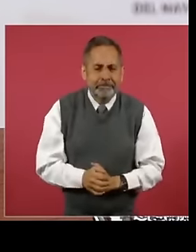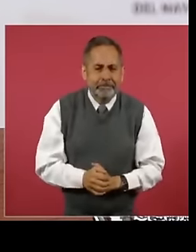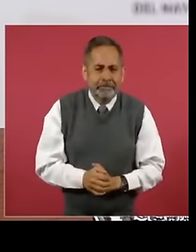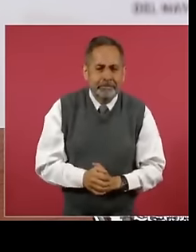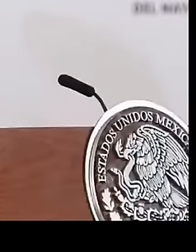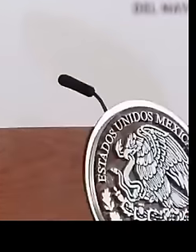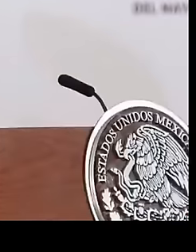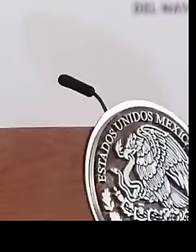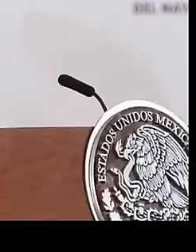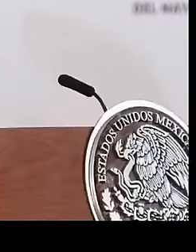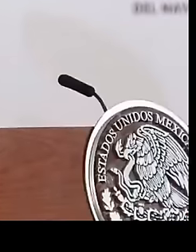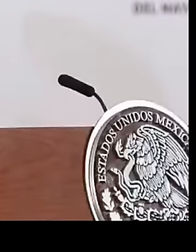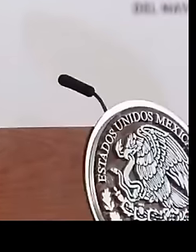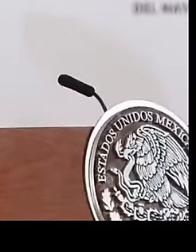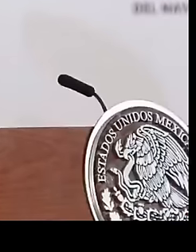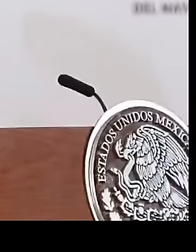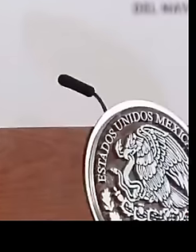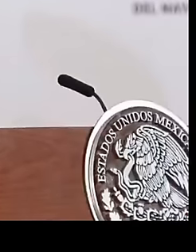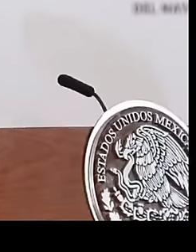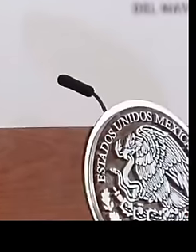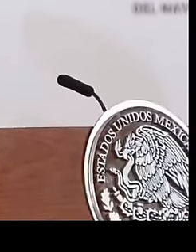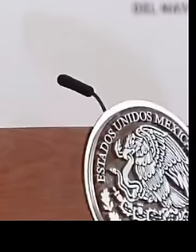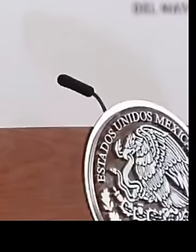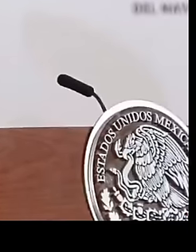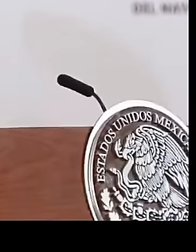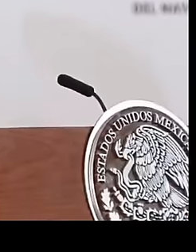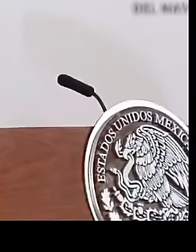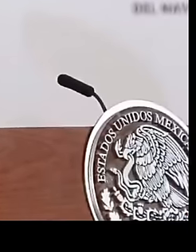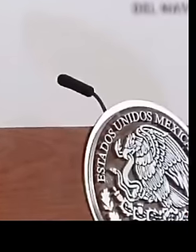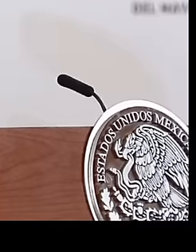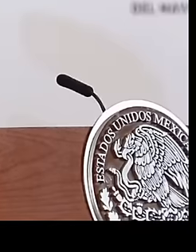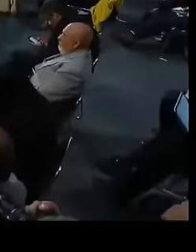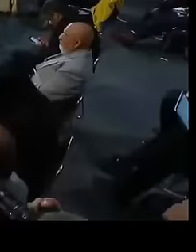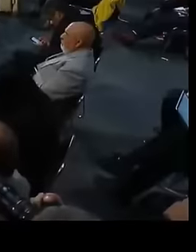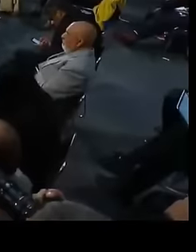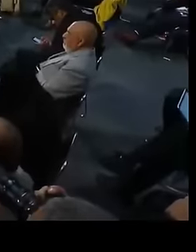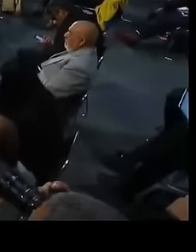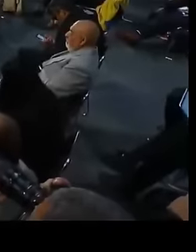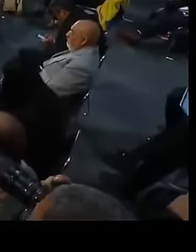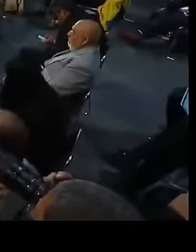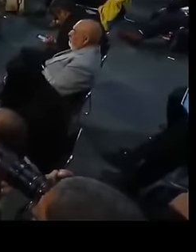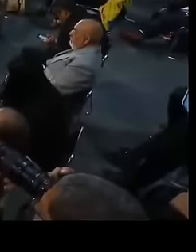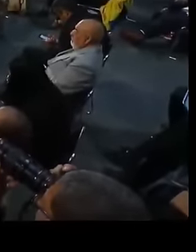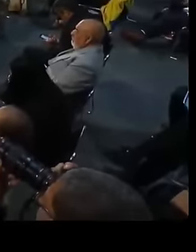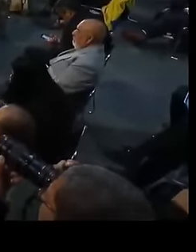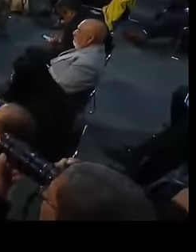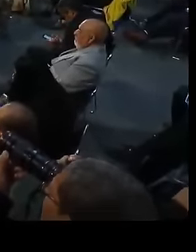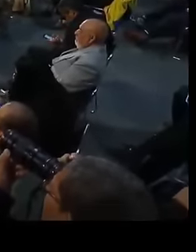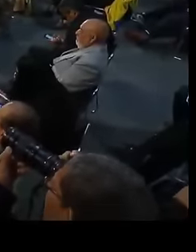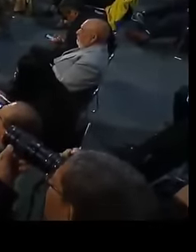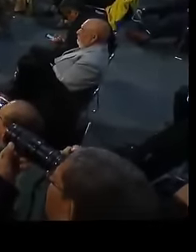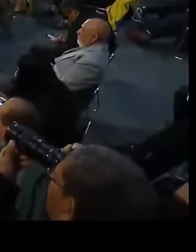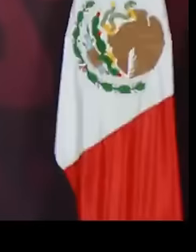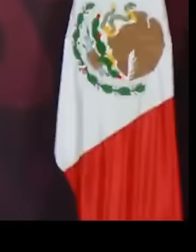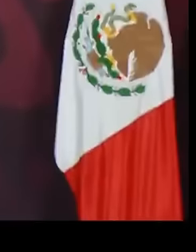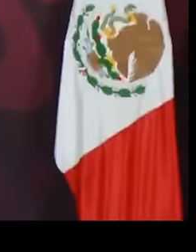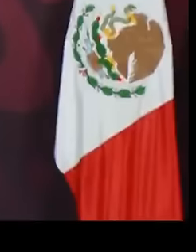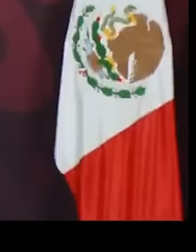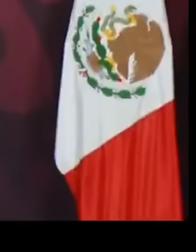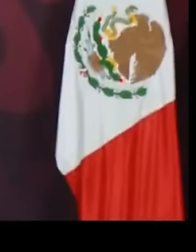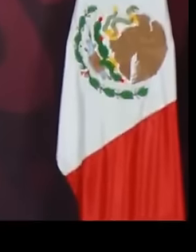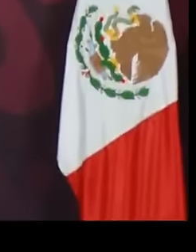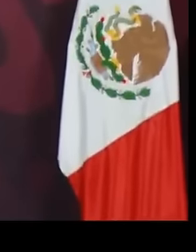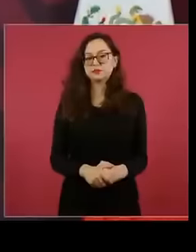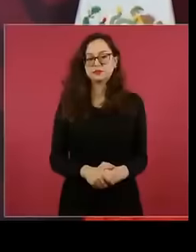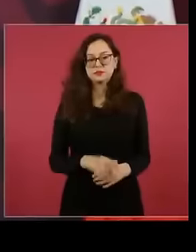medios de comunicación para poder Él seguir trabajando en esas obras de infraestructura que se requieren ayudas sociales